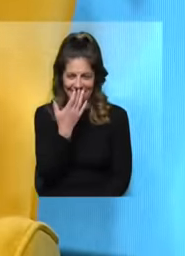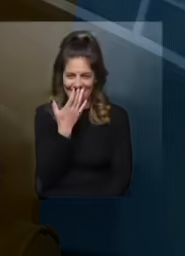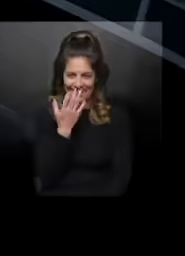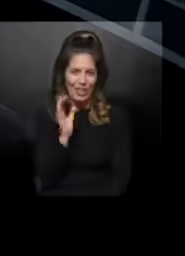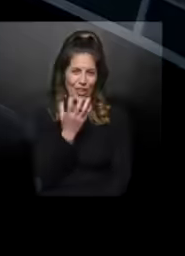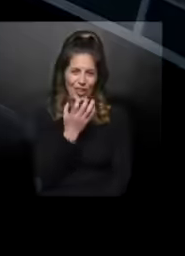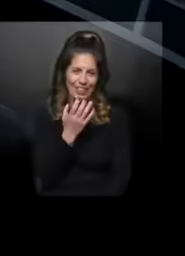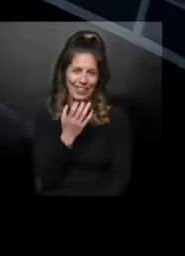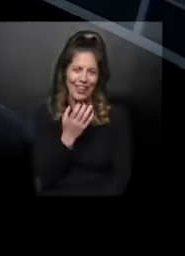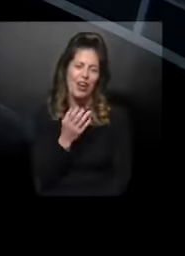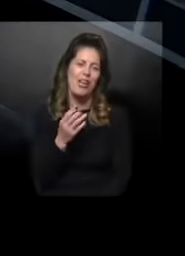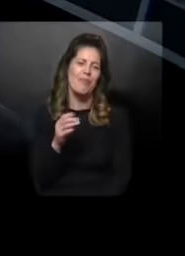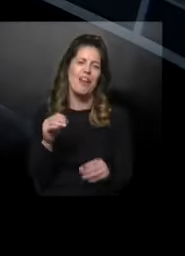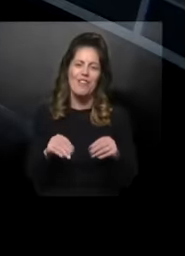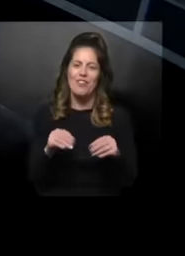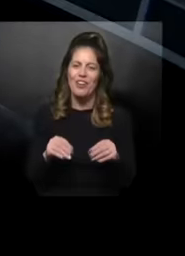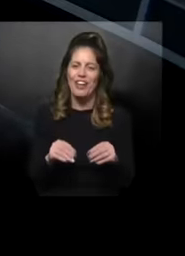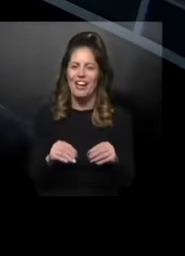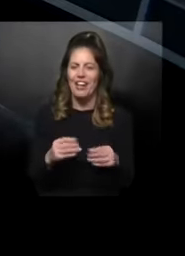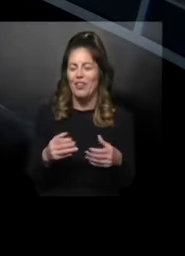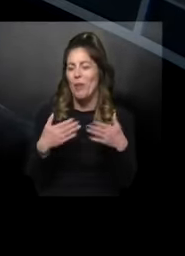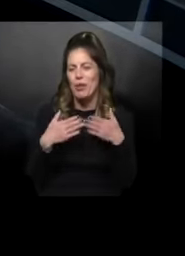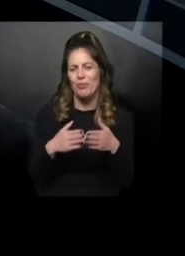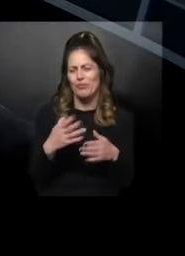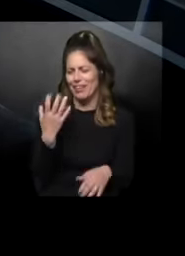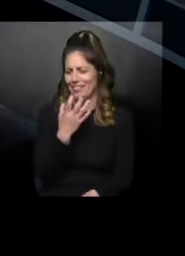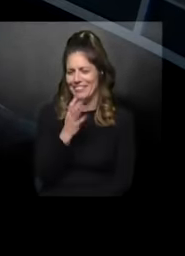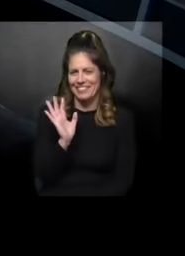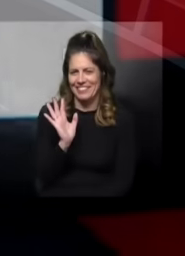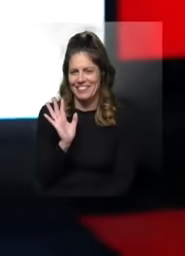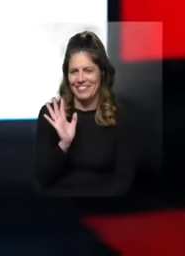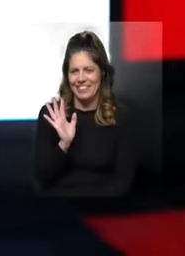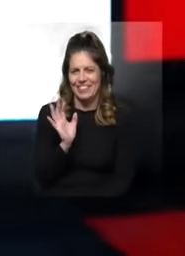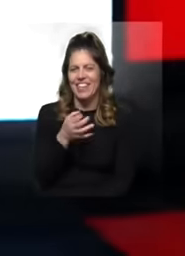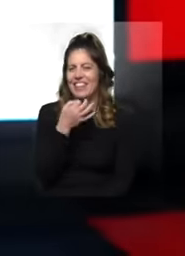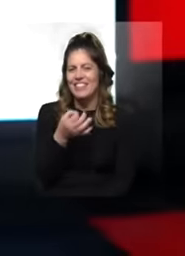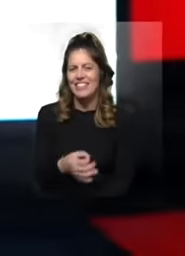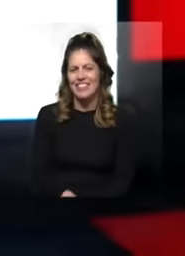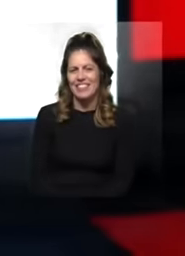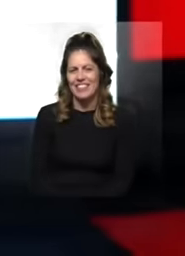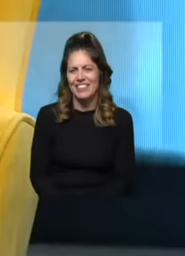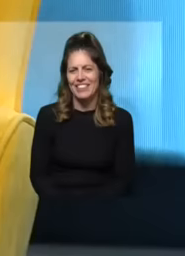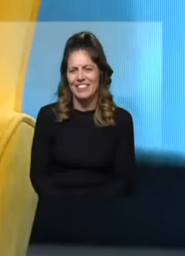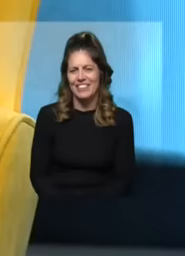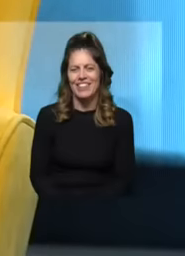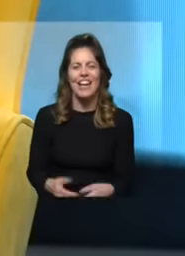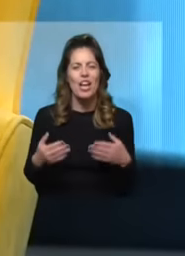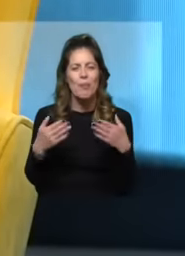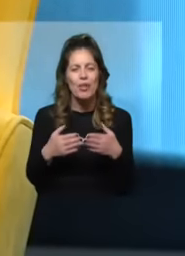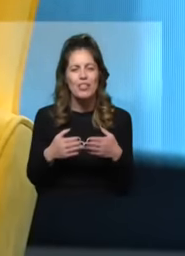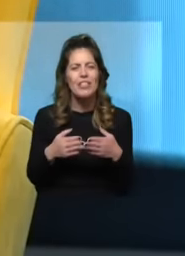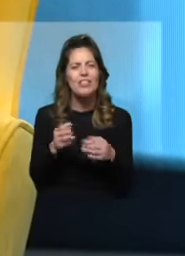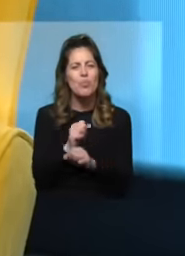terrible, es para descomprimir. No, me tocó una terrible. A ver, ¿qué dice? Acá la pregunta es, si